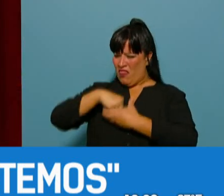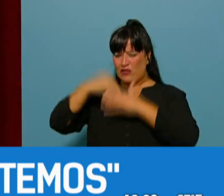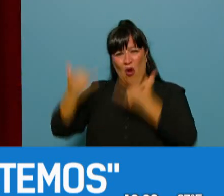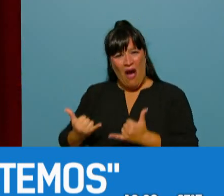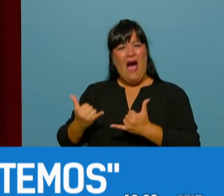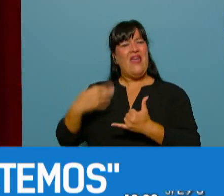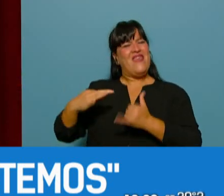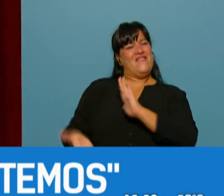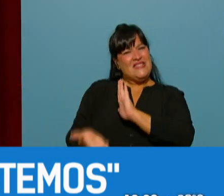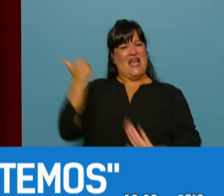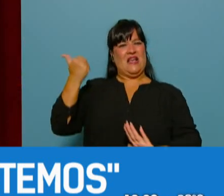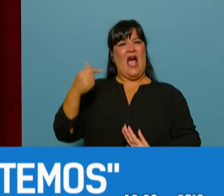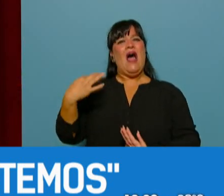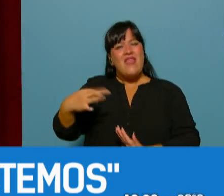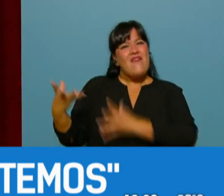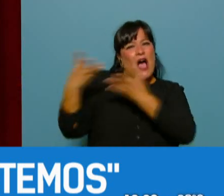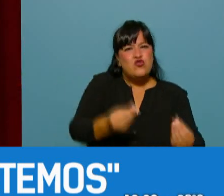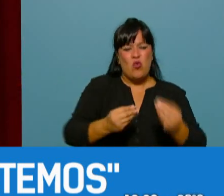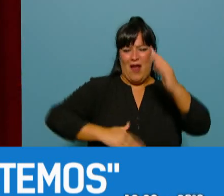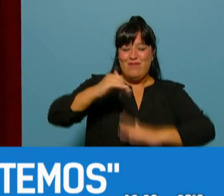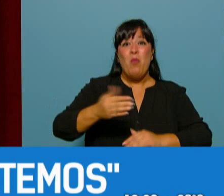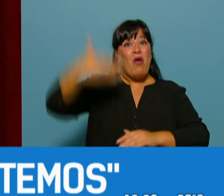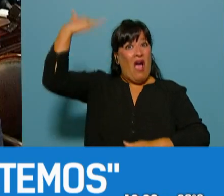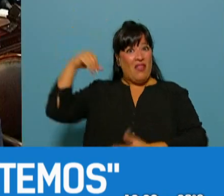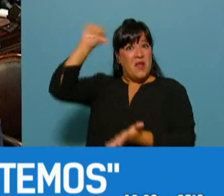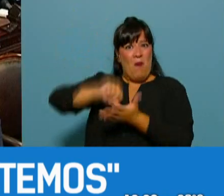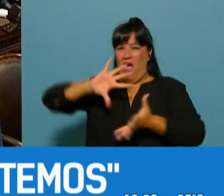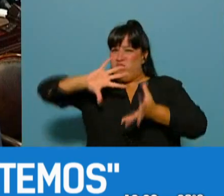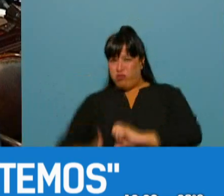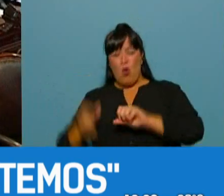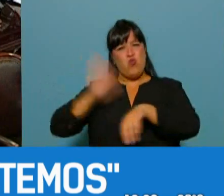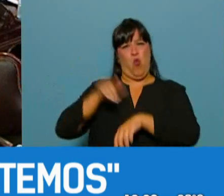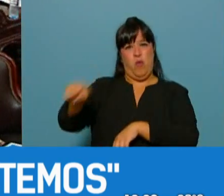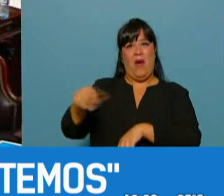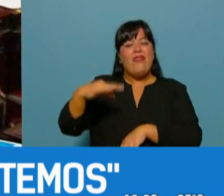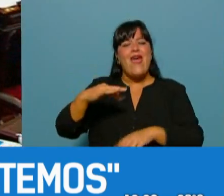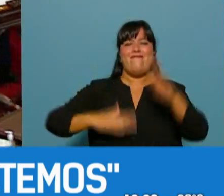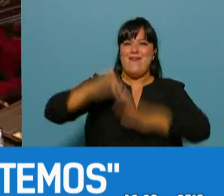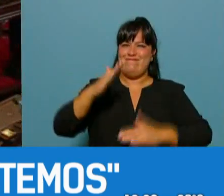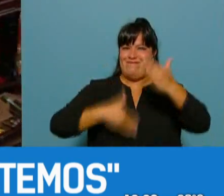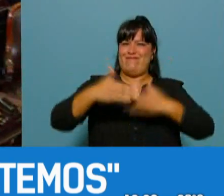y ayuden a levantar los cimientos del país que han derrumbado. También albergo